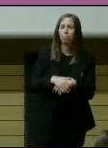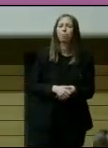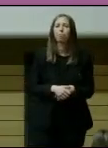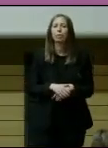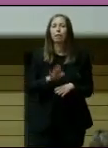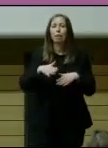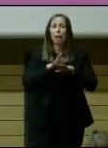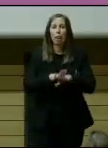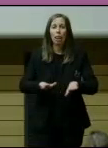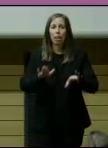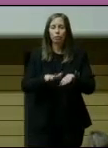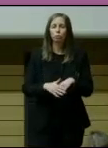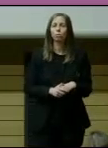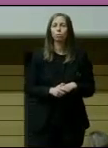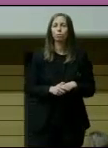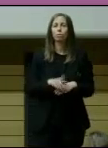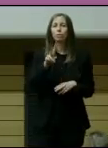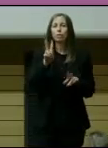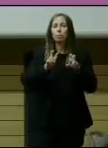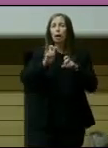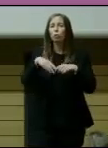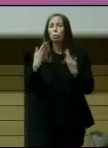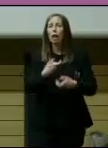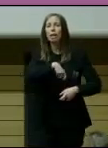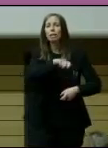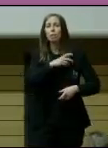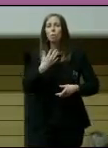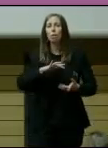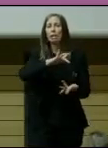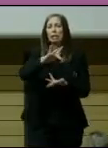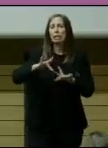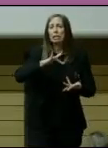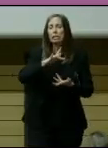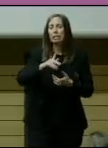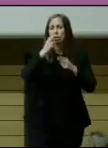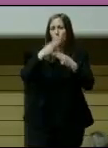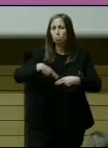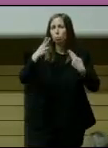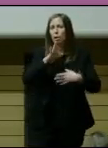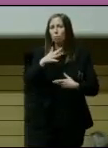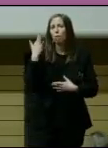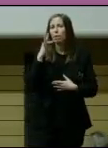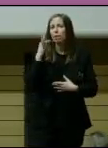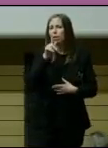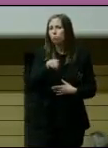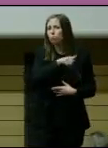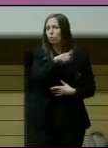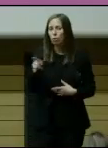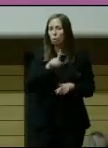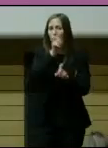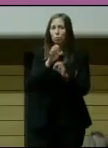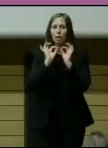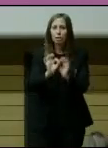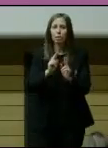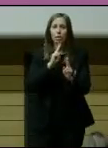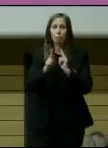eso generaba inquietud. Y luego, bueno, claro, otro aspecto era este. ¿España puede sufrir una crisis de salud pública por fentanilo? Esa es la pregunta,